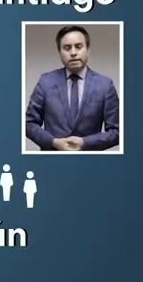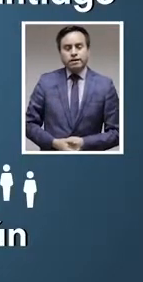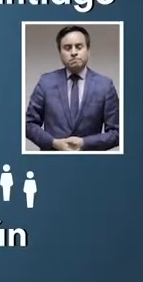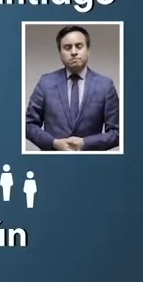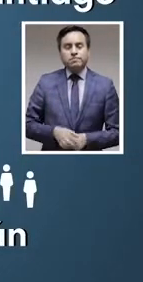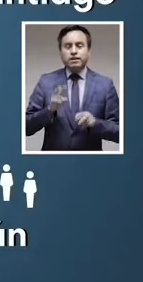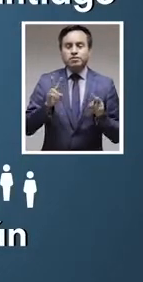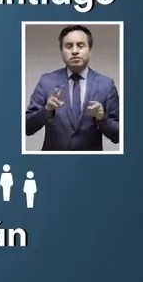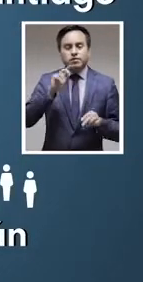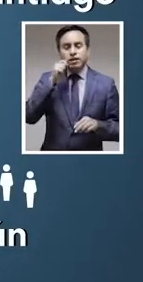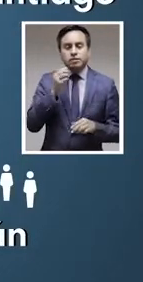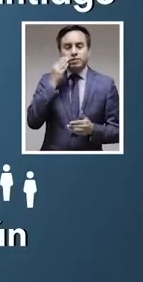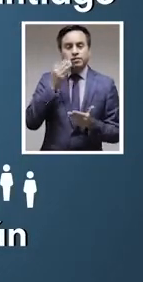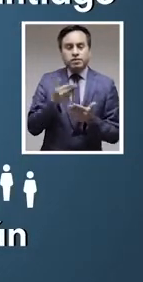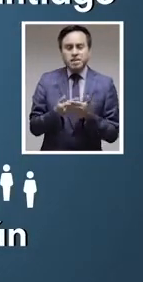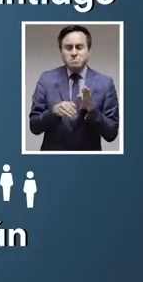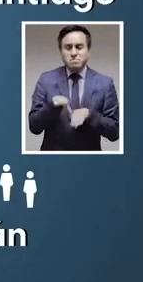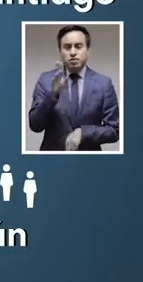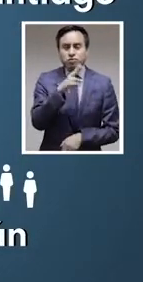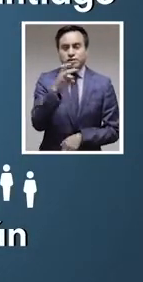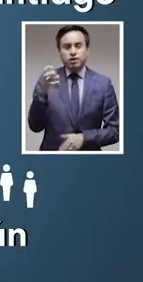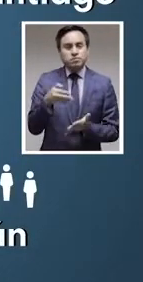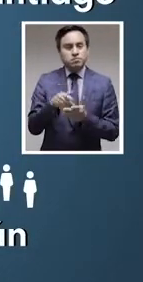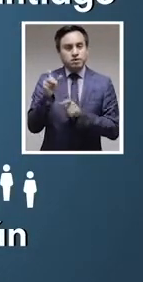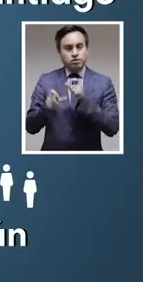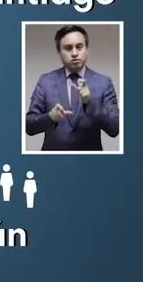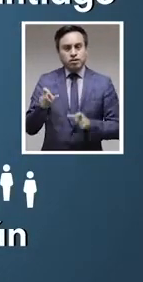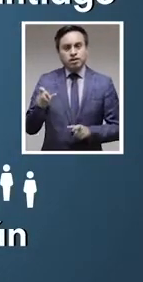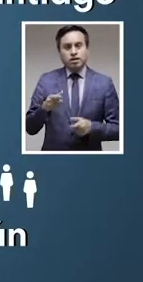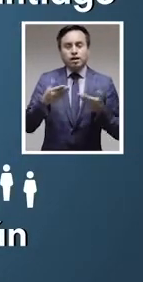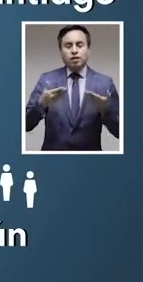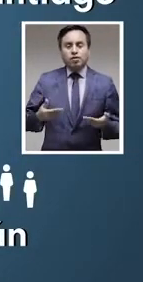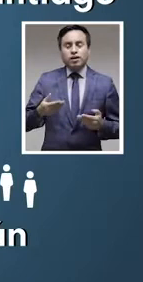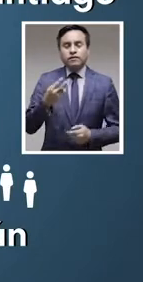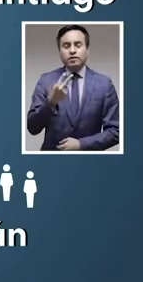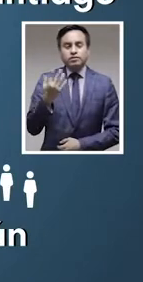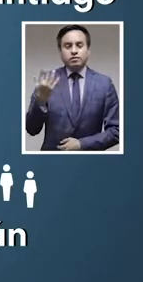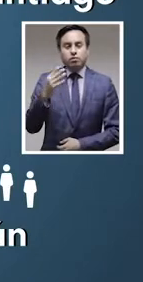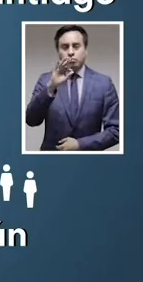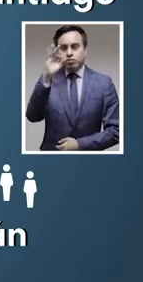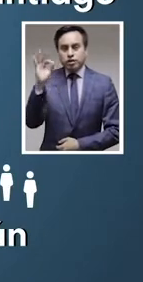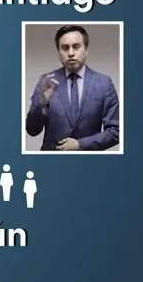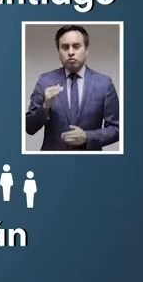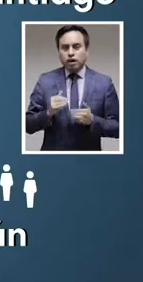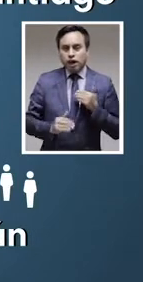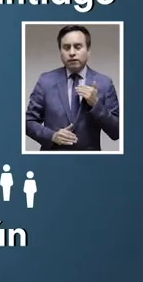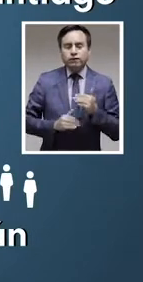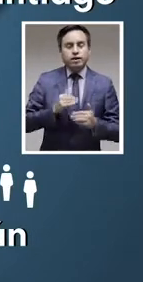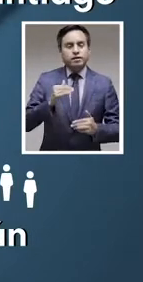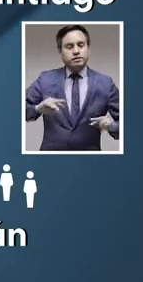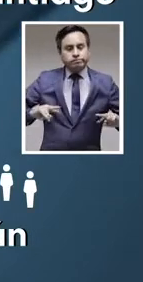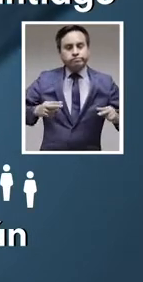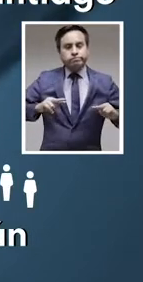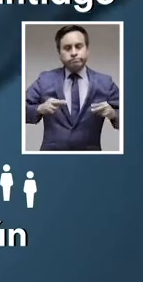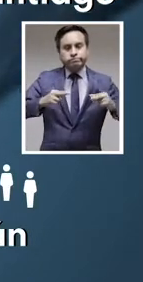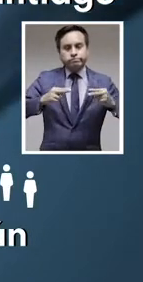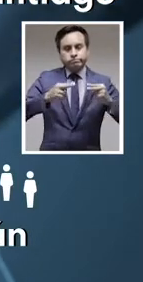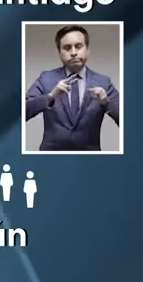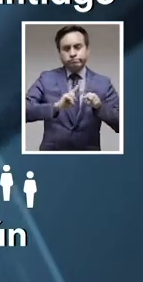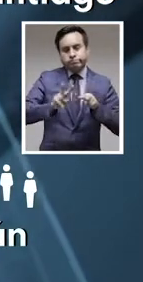Esto va a beneficiar a más de 200.000 personas. Estamos en un 25% de avance. Las obras